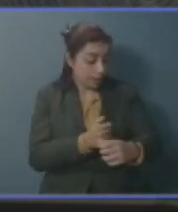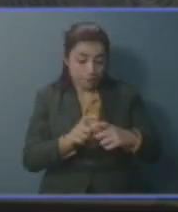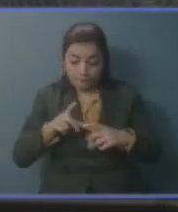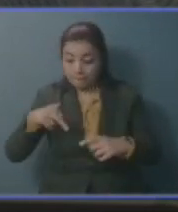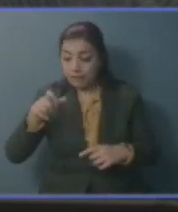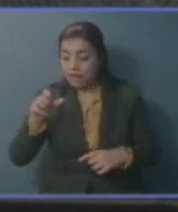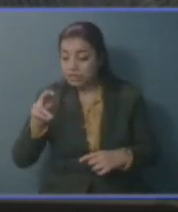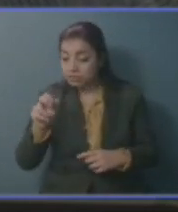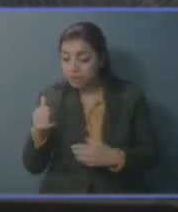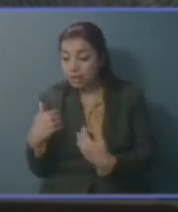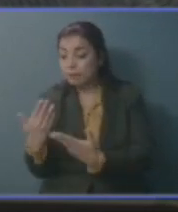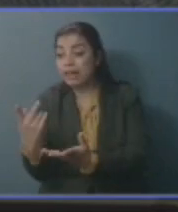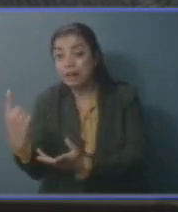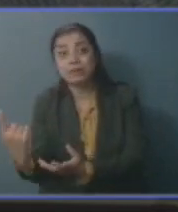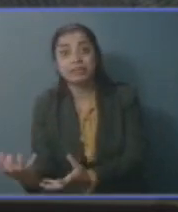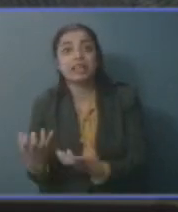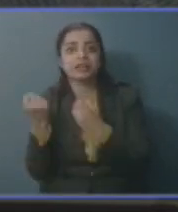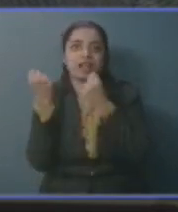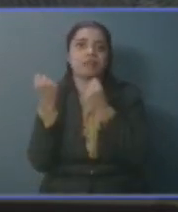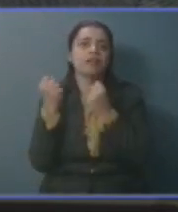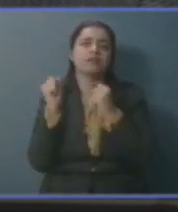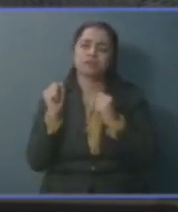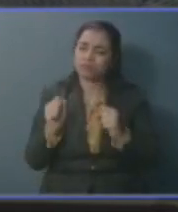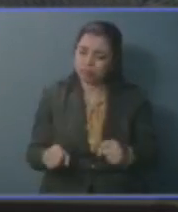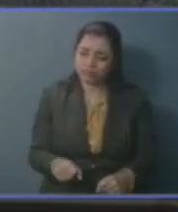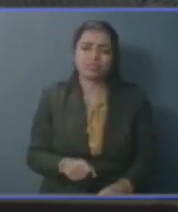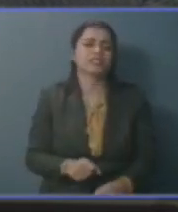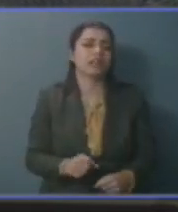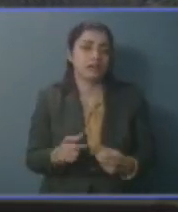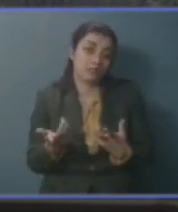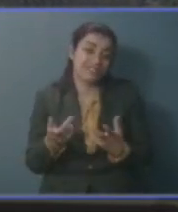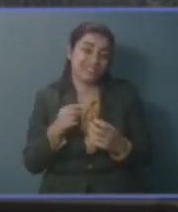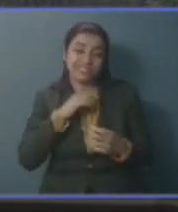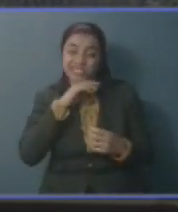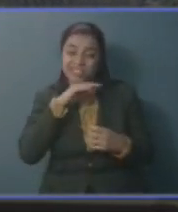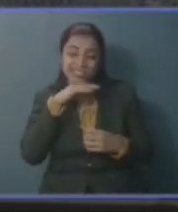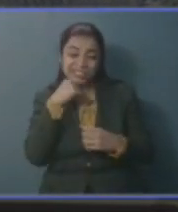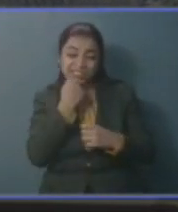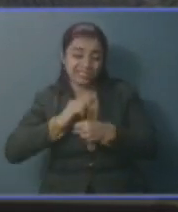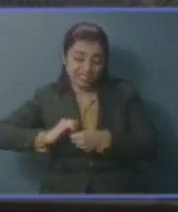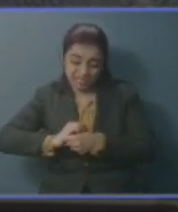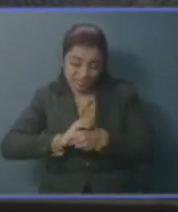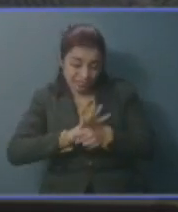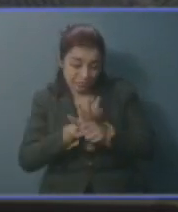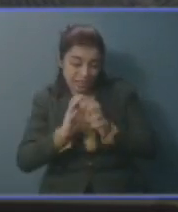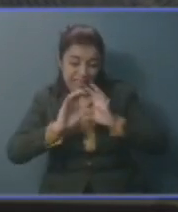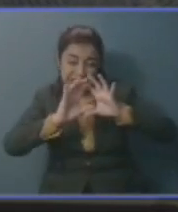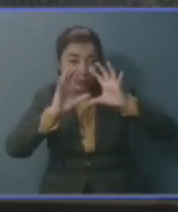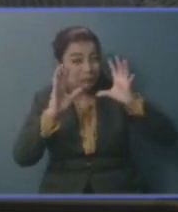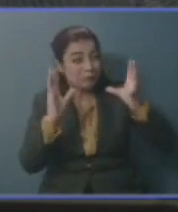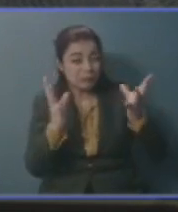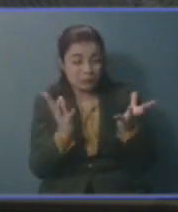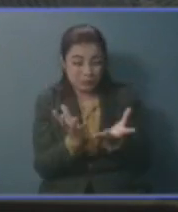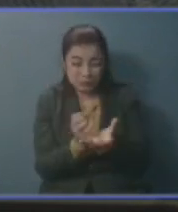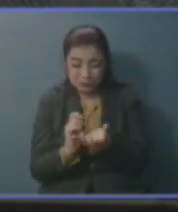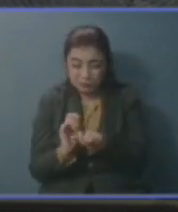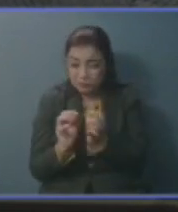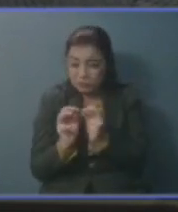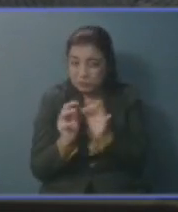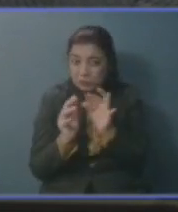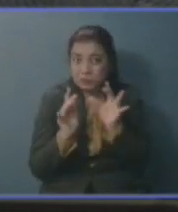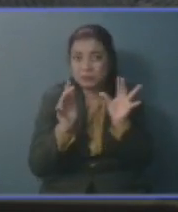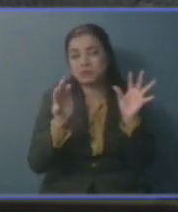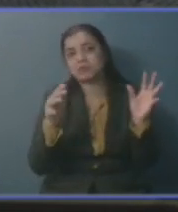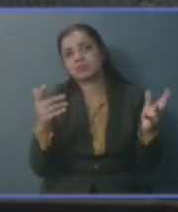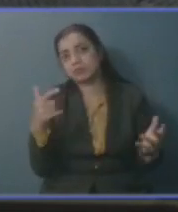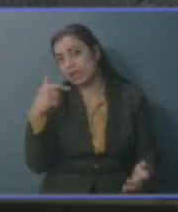esta pandemia que está azotando el mundo entero y que en el país, primero Dios, nos